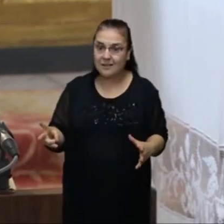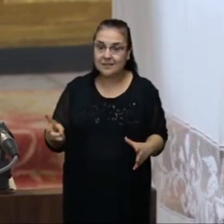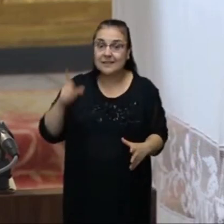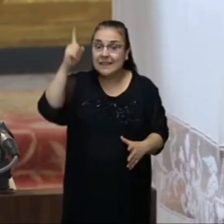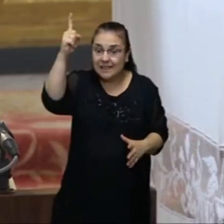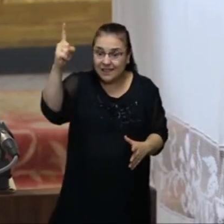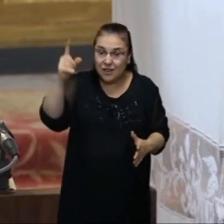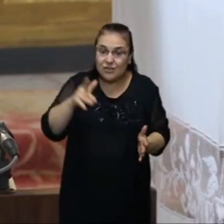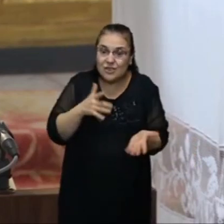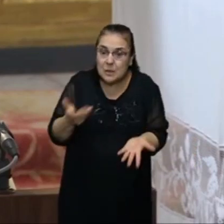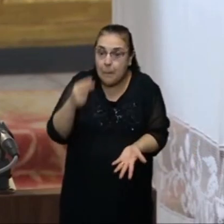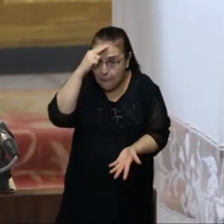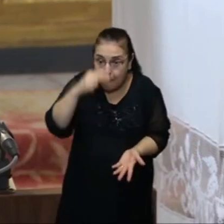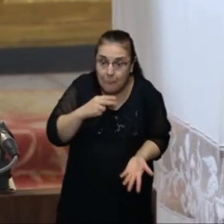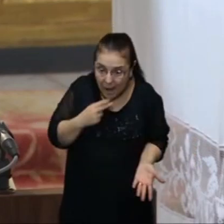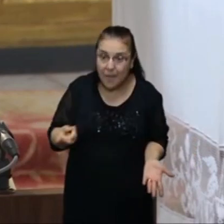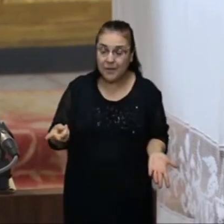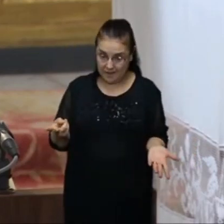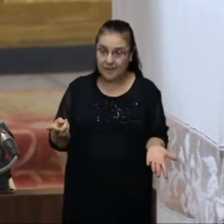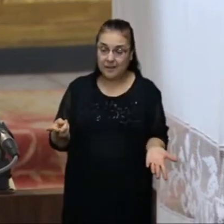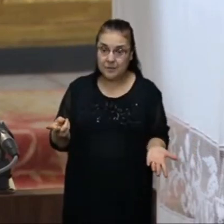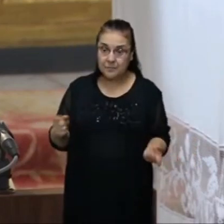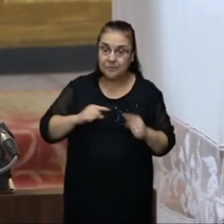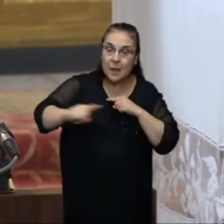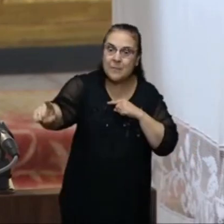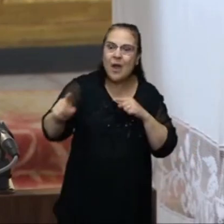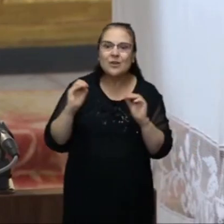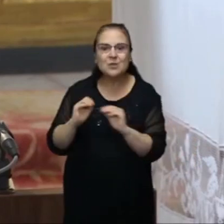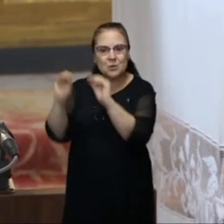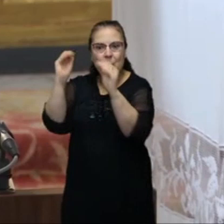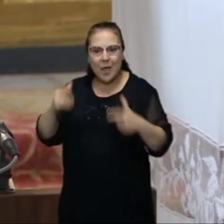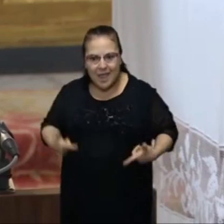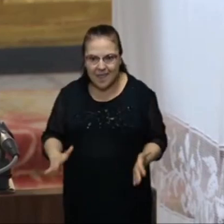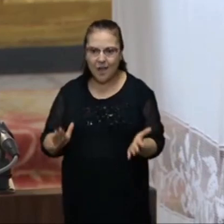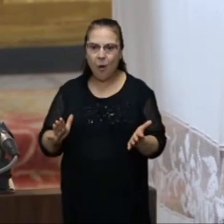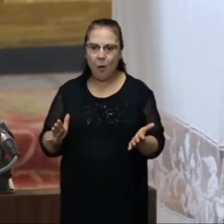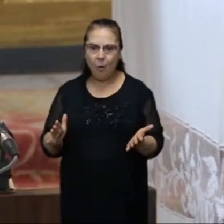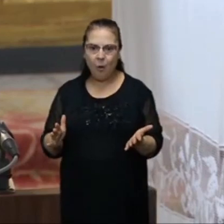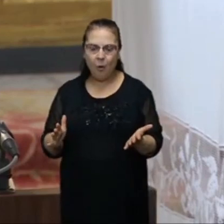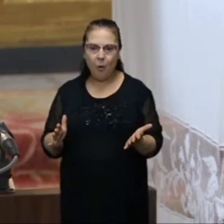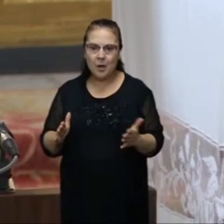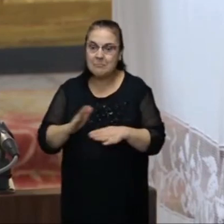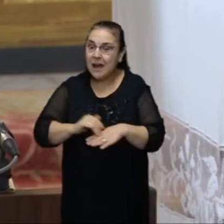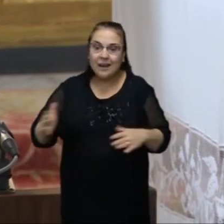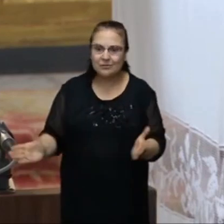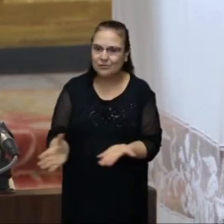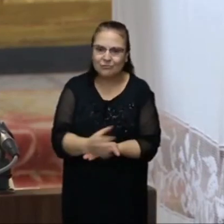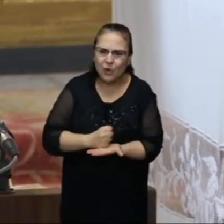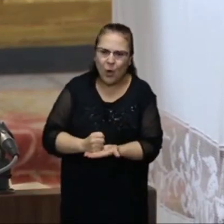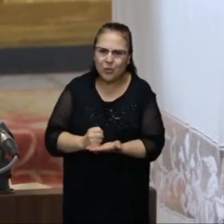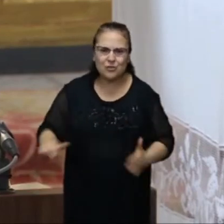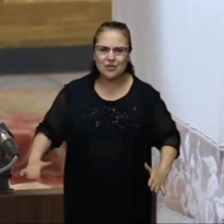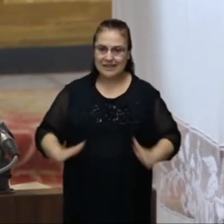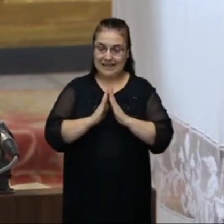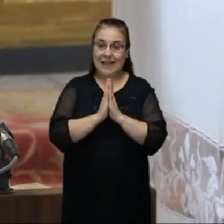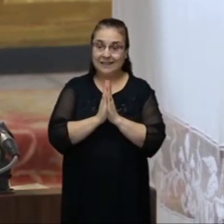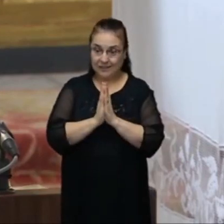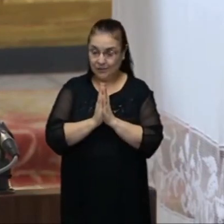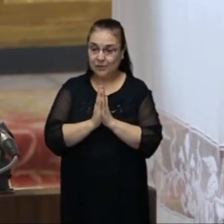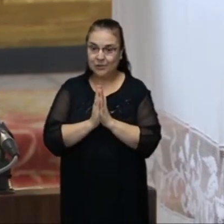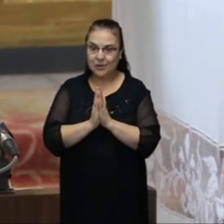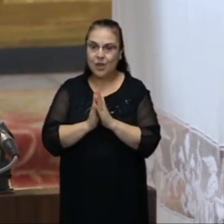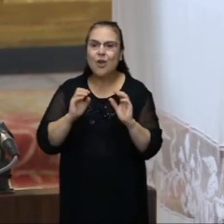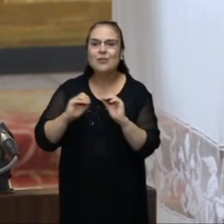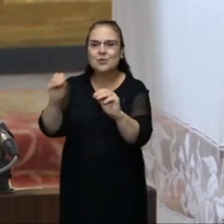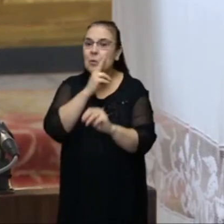Padre que ha enviado a su Hijo para que sea el hermano y nos preceda a todos los santos, para que ayude y tienda la mano misericordiosa con su